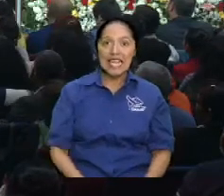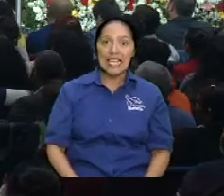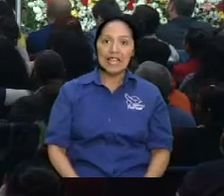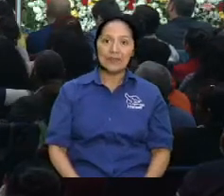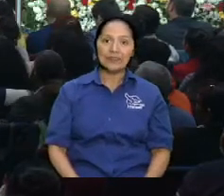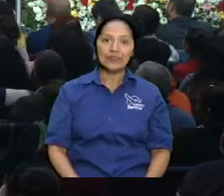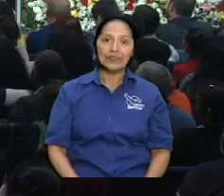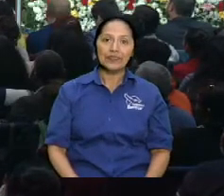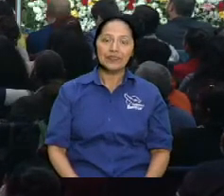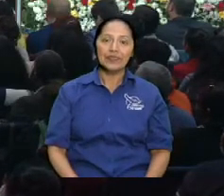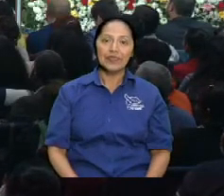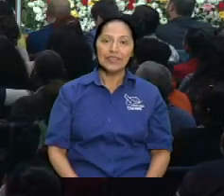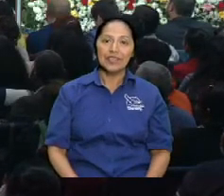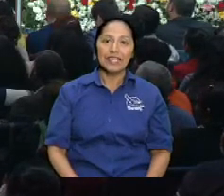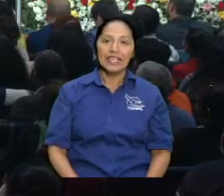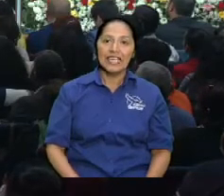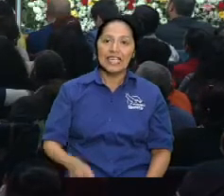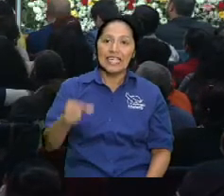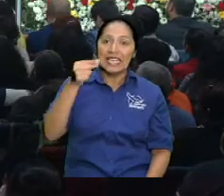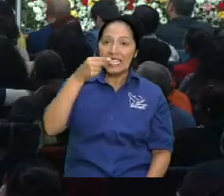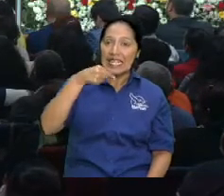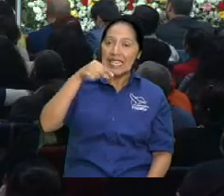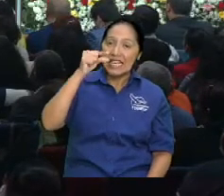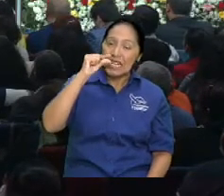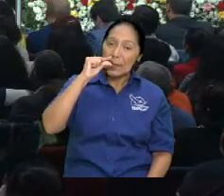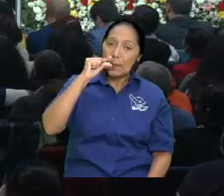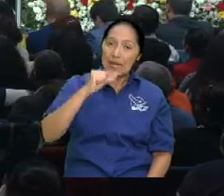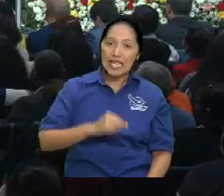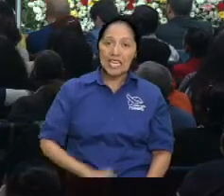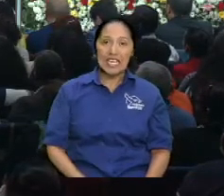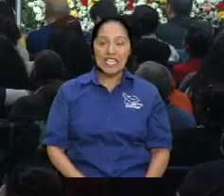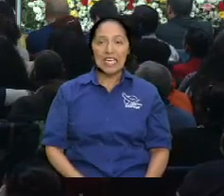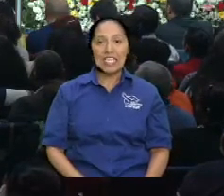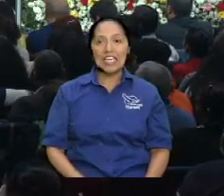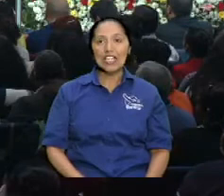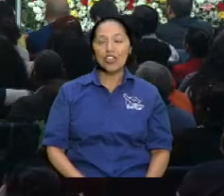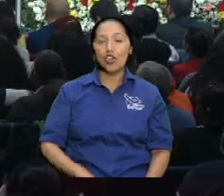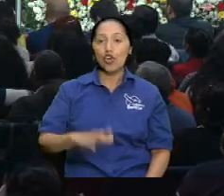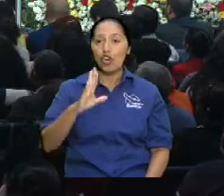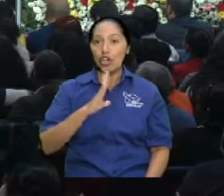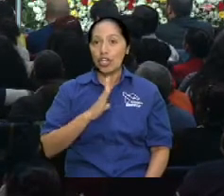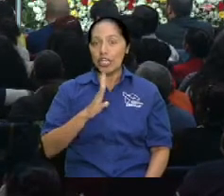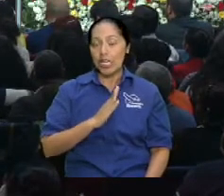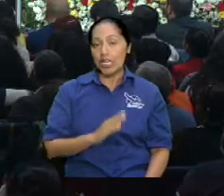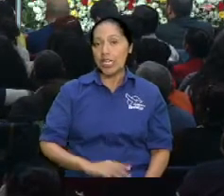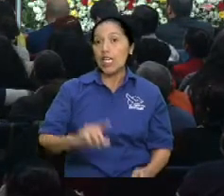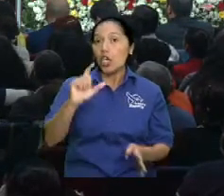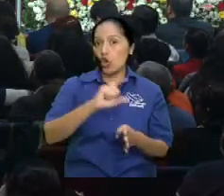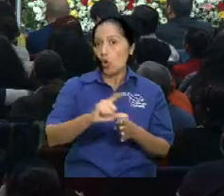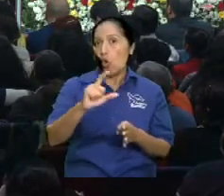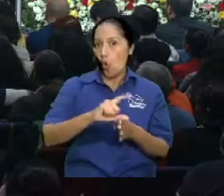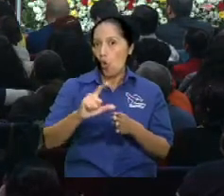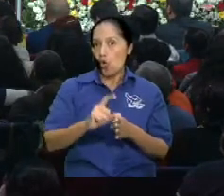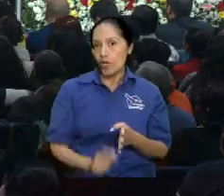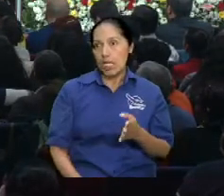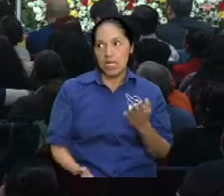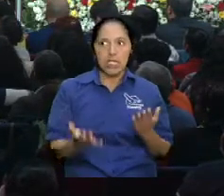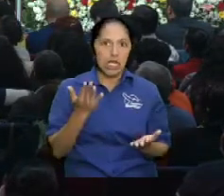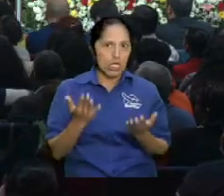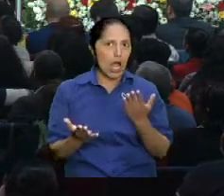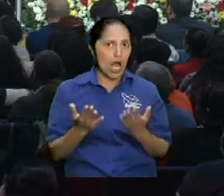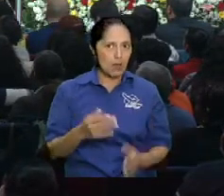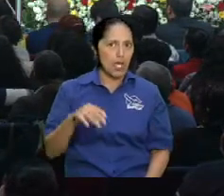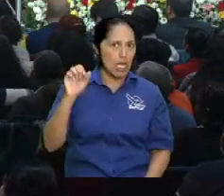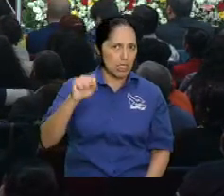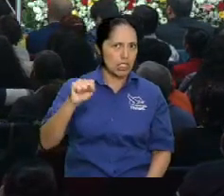de los barriles en donde guardan el vino. Y esos taninos le ayudan a las arterias. Y entonces se lleva la grasa. Y